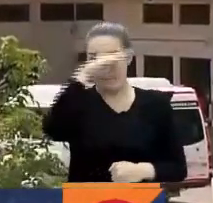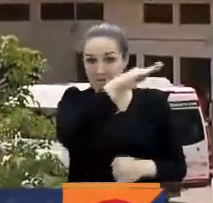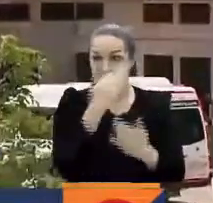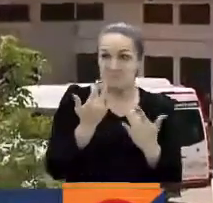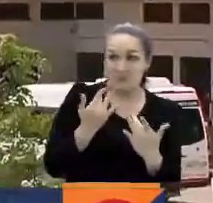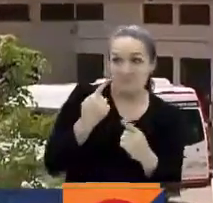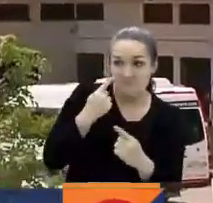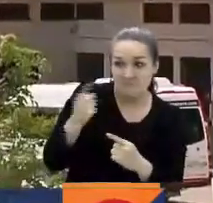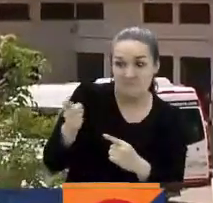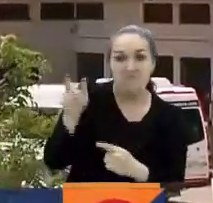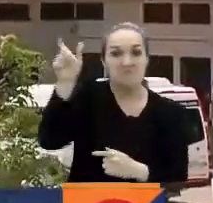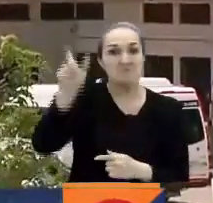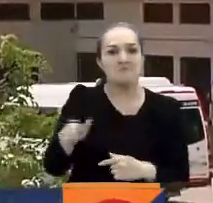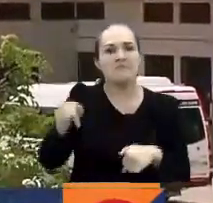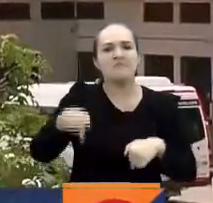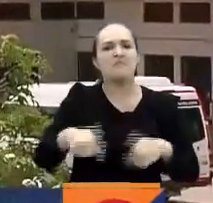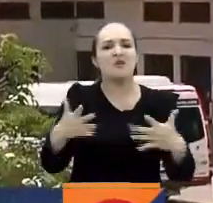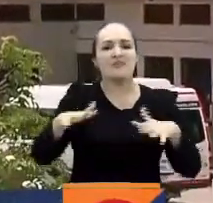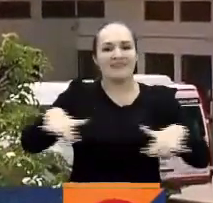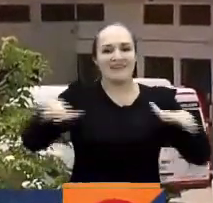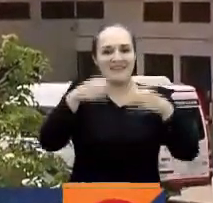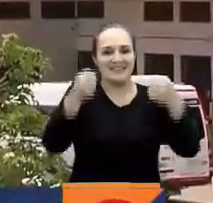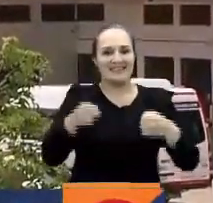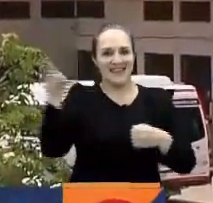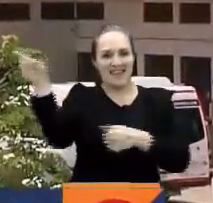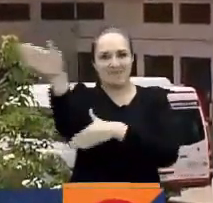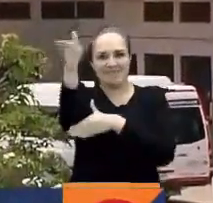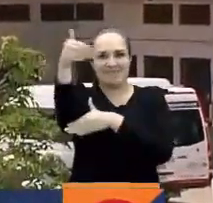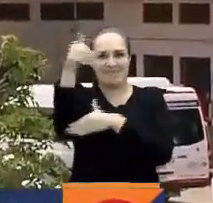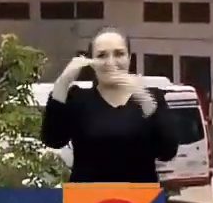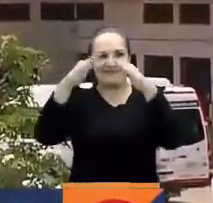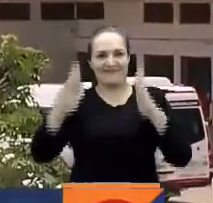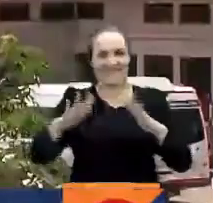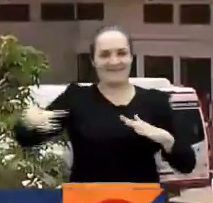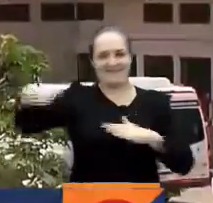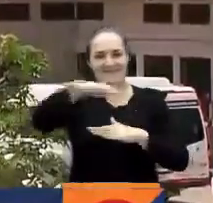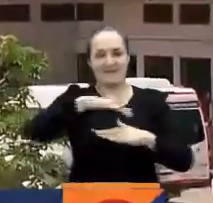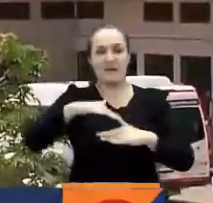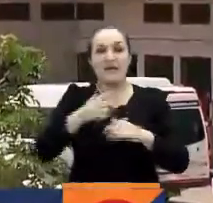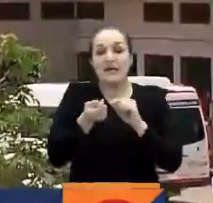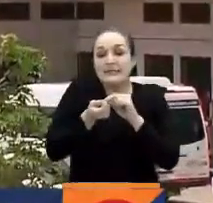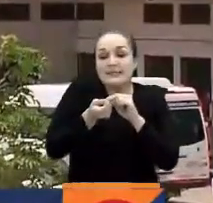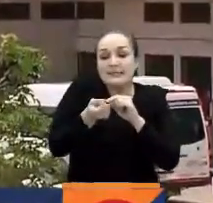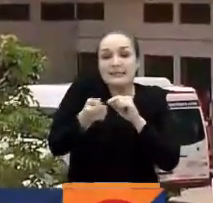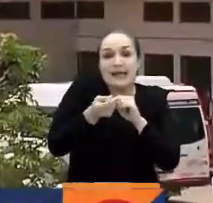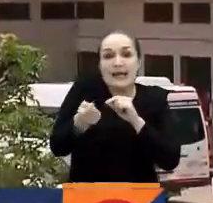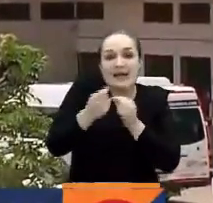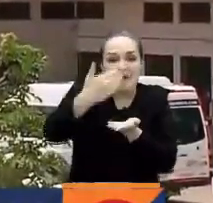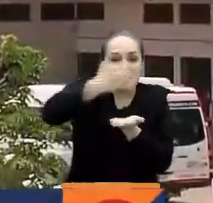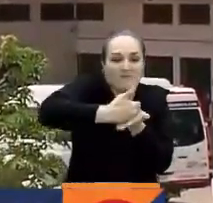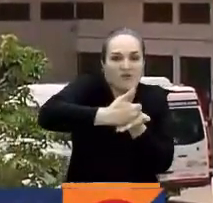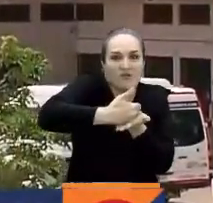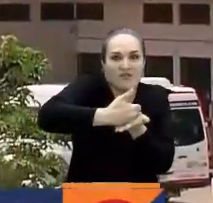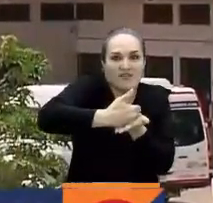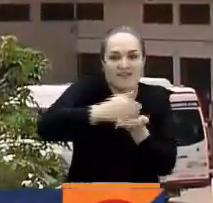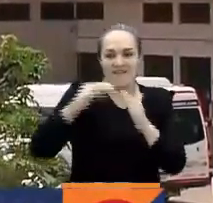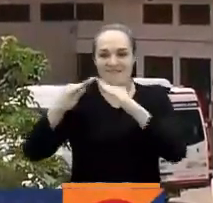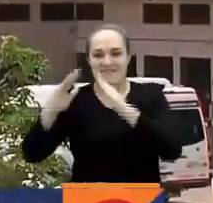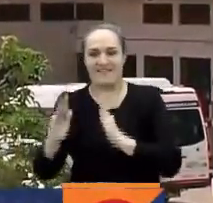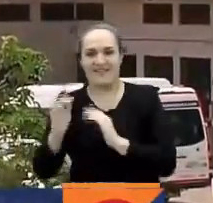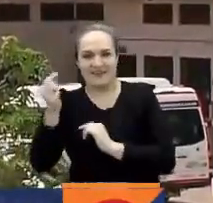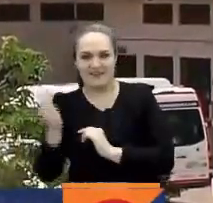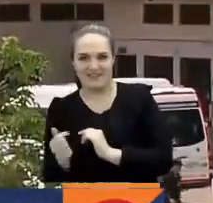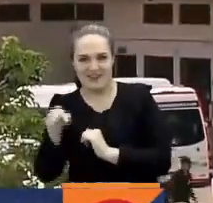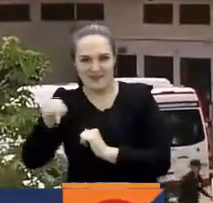Gustavo Petro aquí desde el CENAF, el Centro Nacional de Atención de Frontera, ubicado en el sector de la parada de Villa del Rosario, en